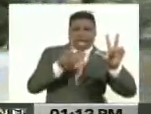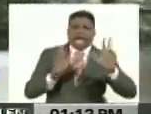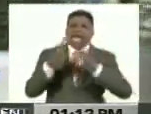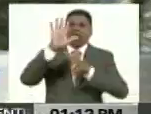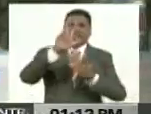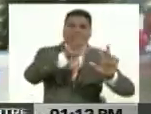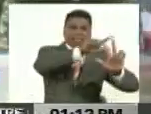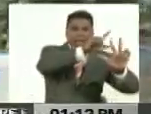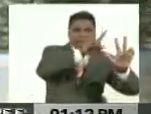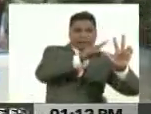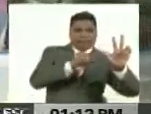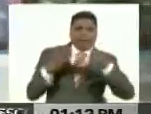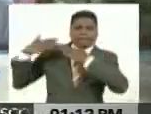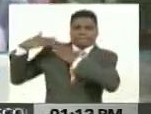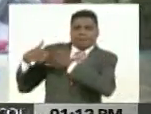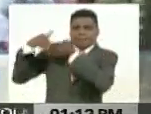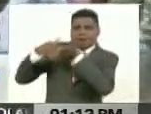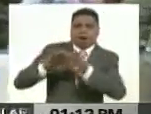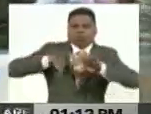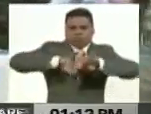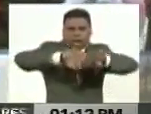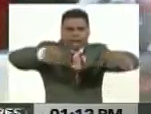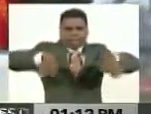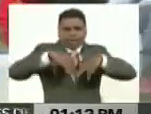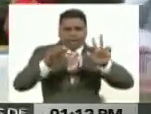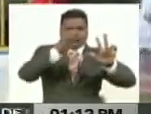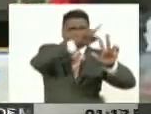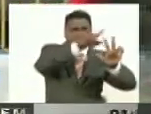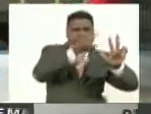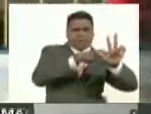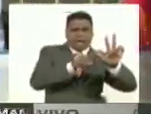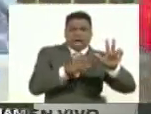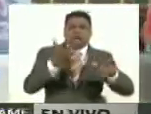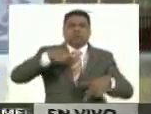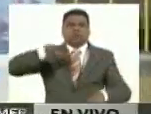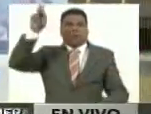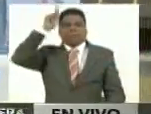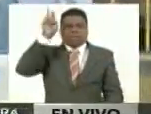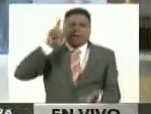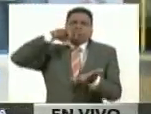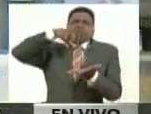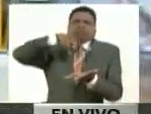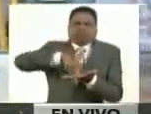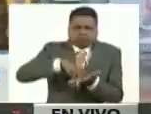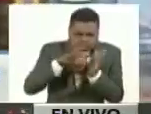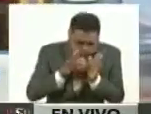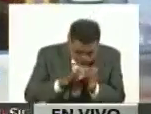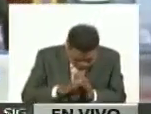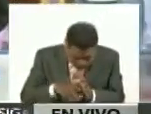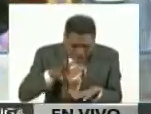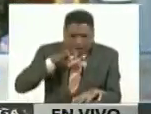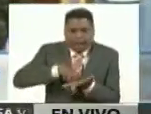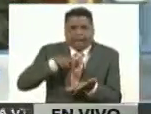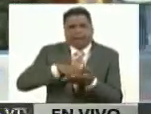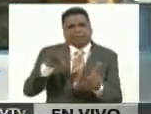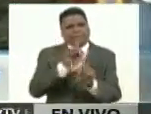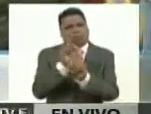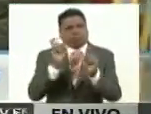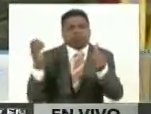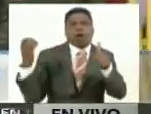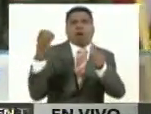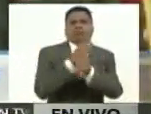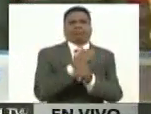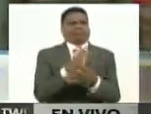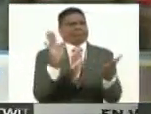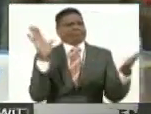María. Llegando a una playa y nuestros indígenas arrodillados dándole gracias a Colón por descubrirnos, por